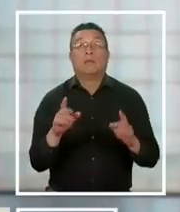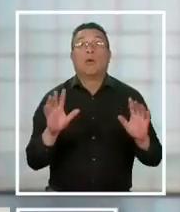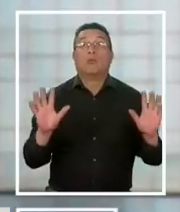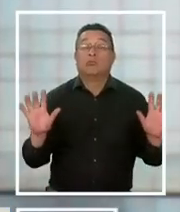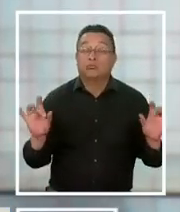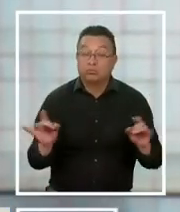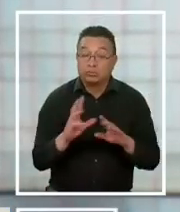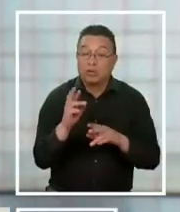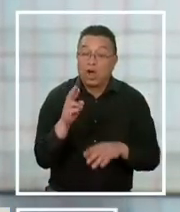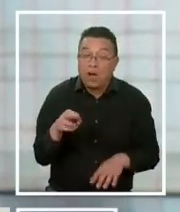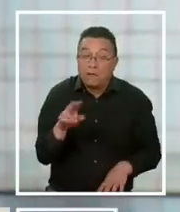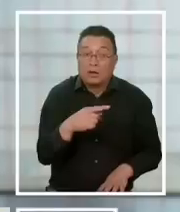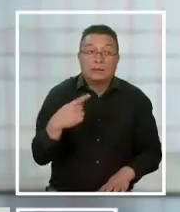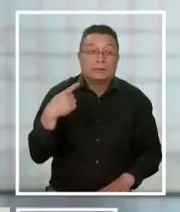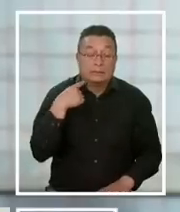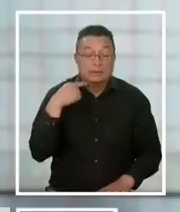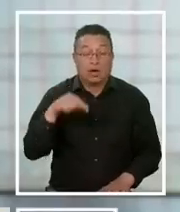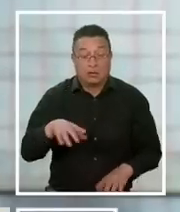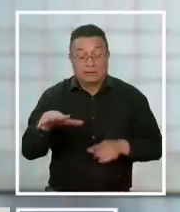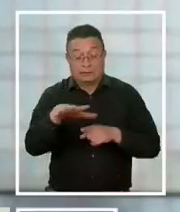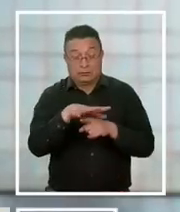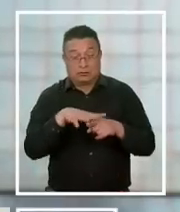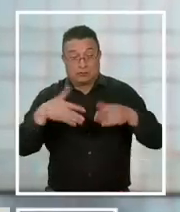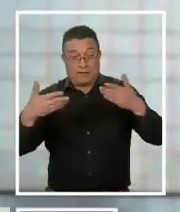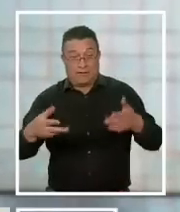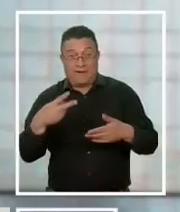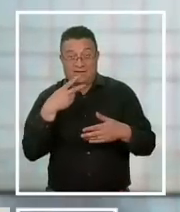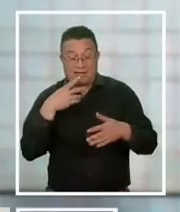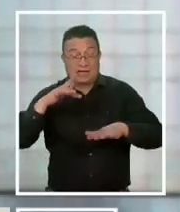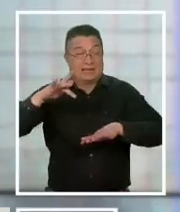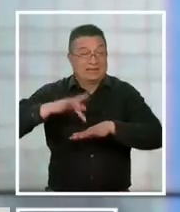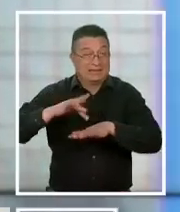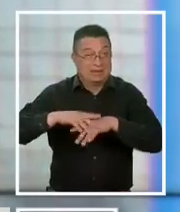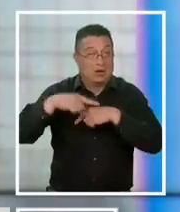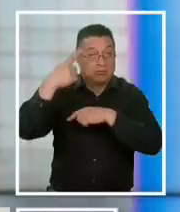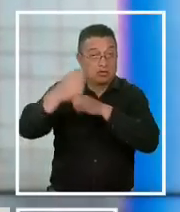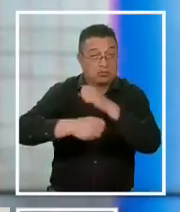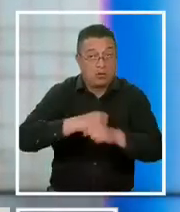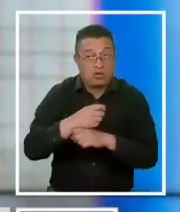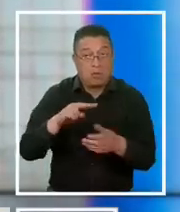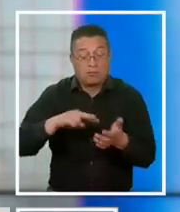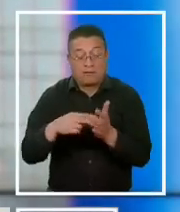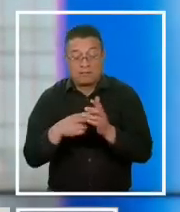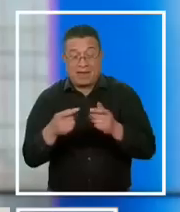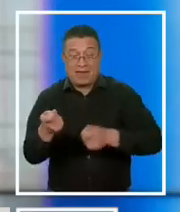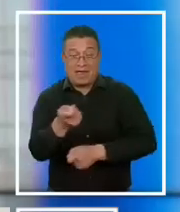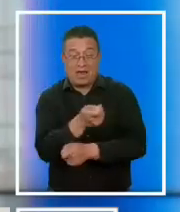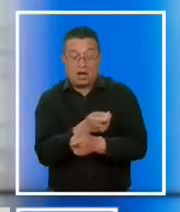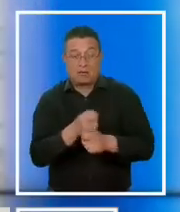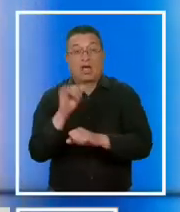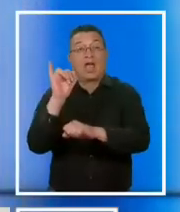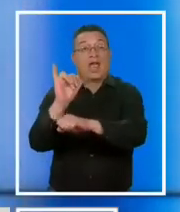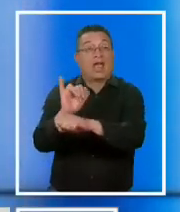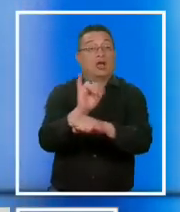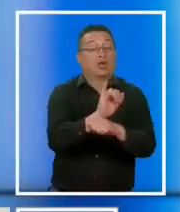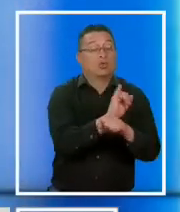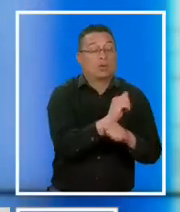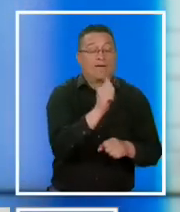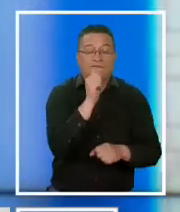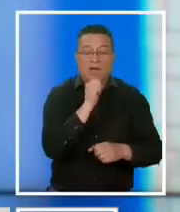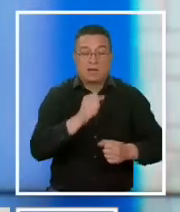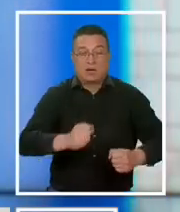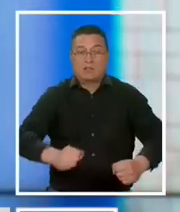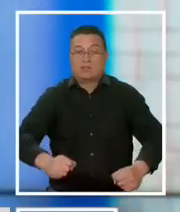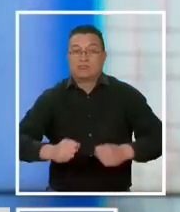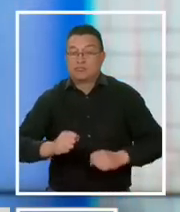vaya a ocurrir que dada las condiciones en las que estamos viviendo de alta tensión del próximo año problemas económicos instituciones que todavía no están lo suficientemente